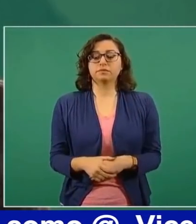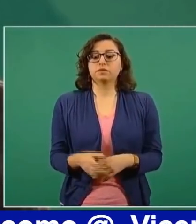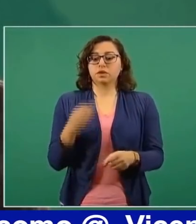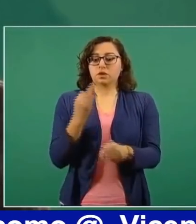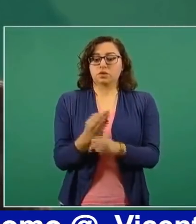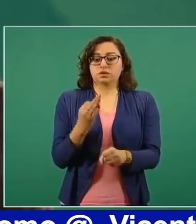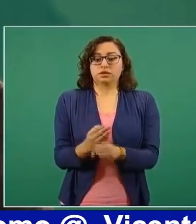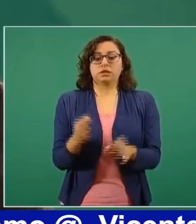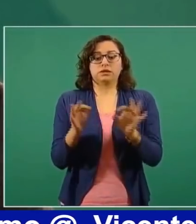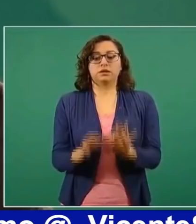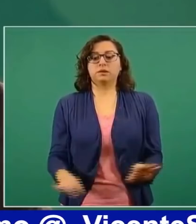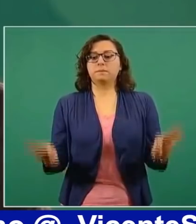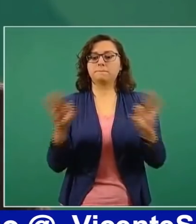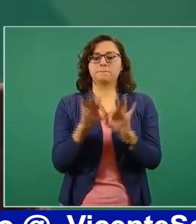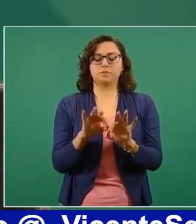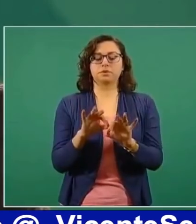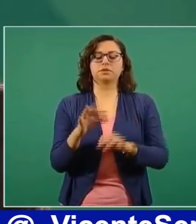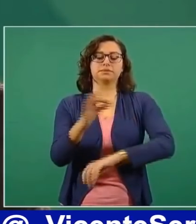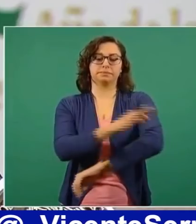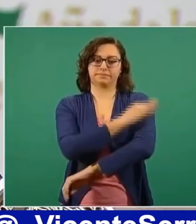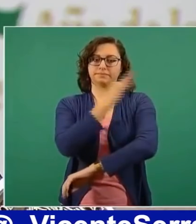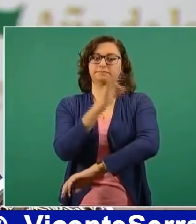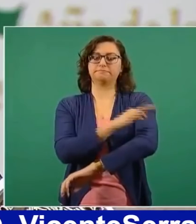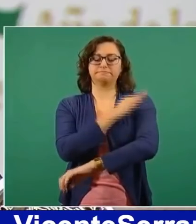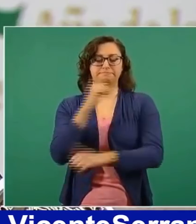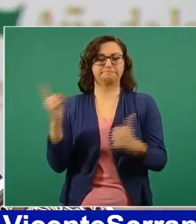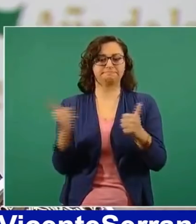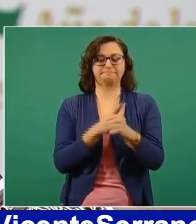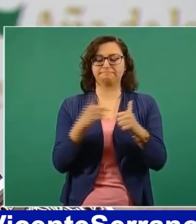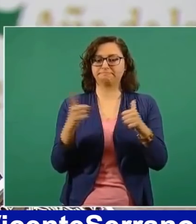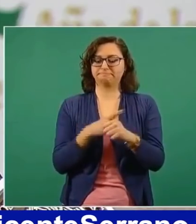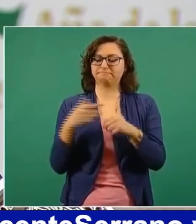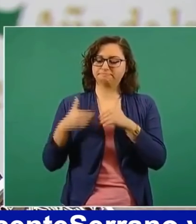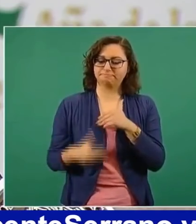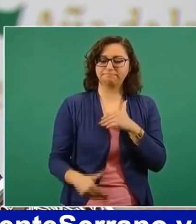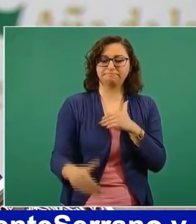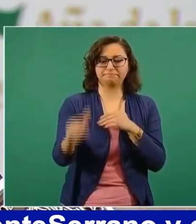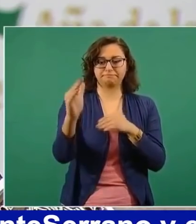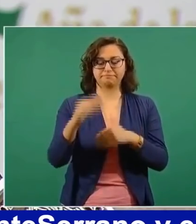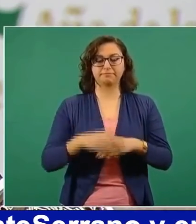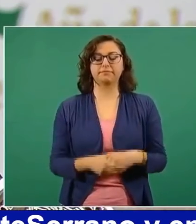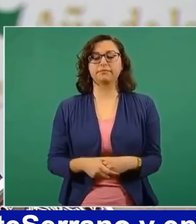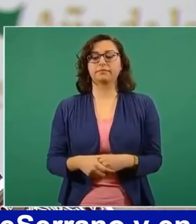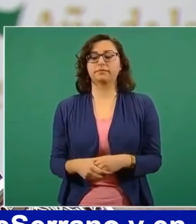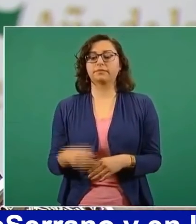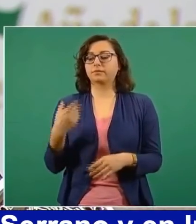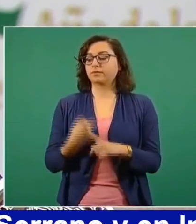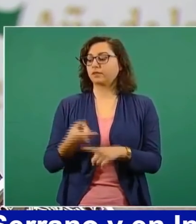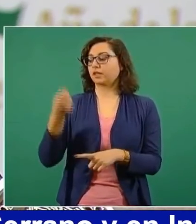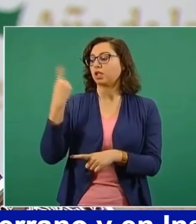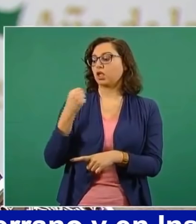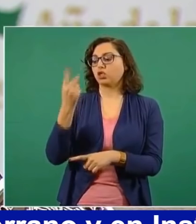acción prioritaria de nuestro gobierno. En la semana pasada se aplicaron cerca de